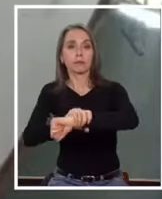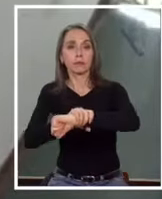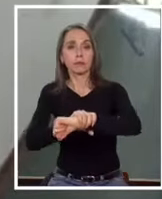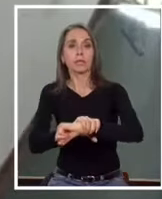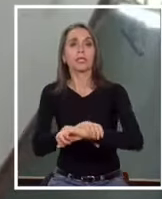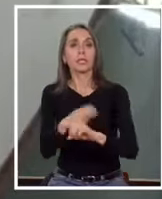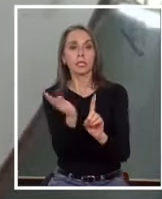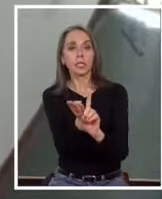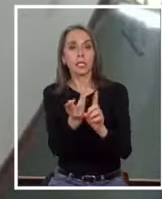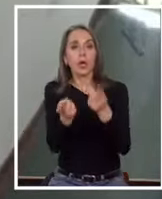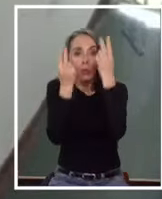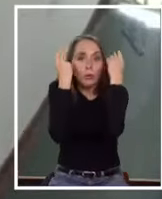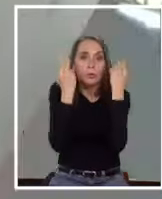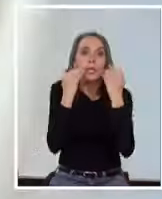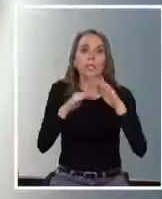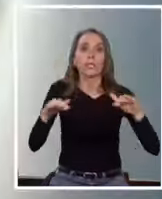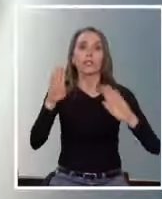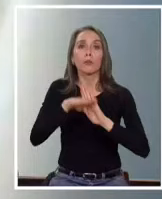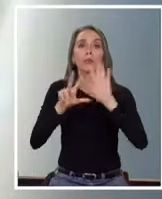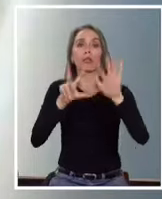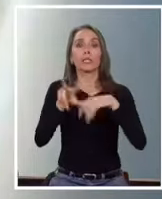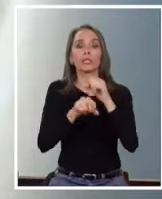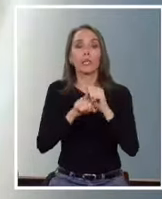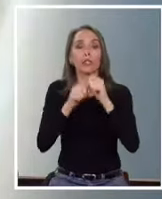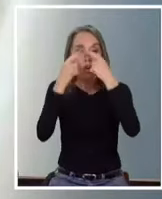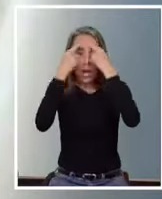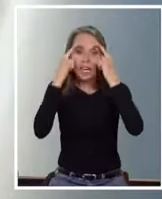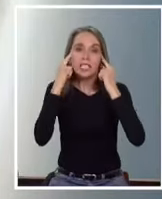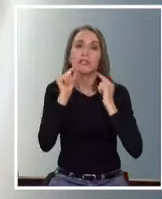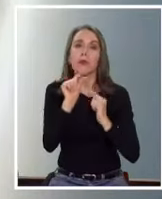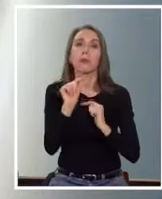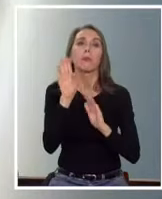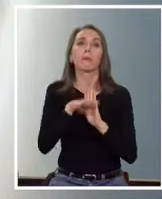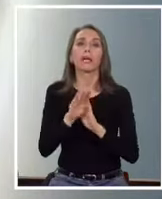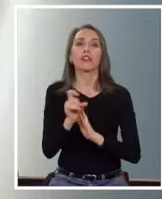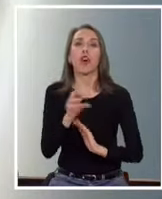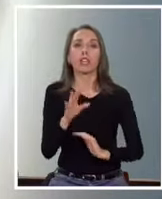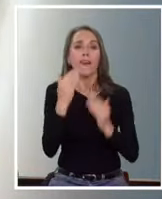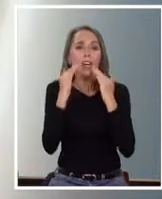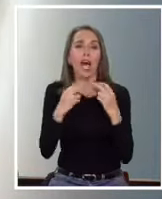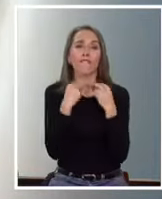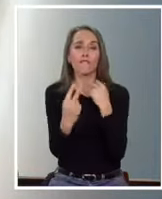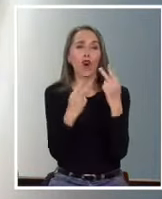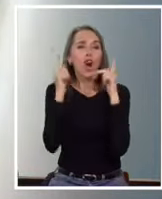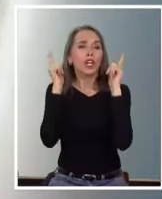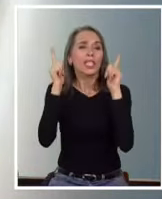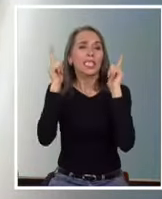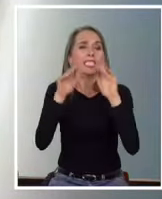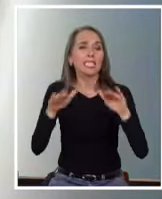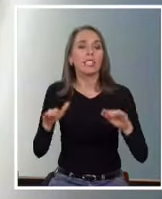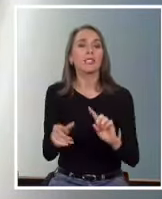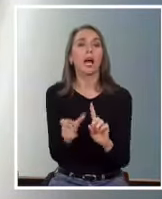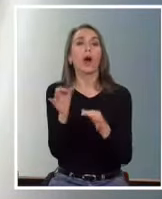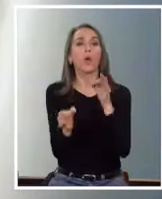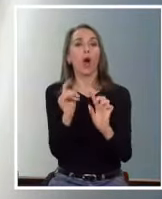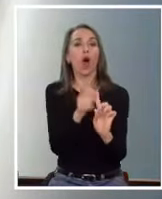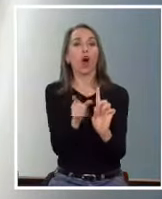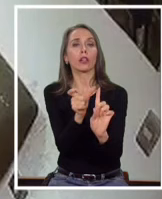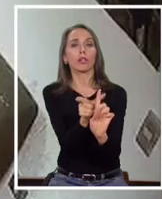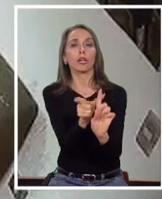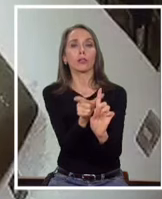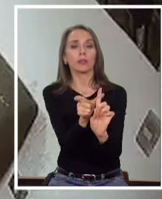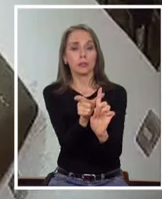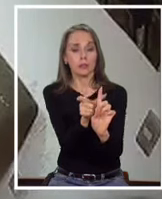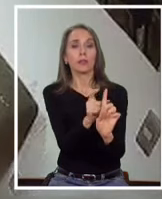de trato degradante a menores de 18 años, todos con lesiones menos graves, por lo que quedó con medidas cautelares con el fin de resguardar a